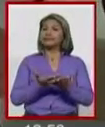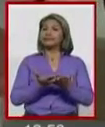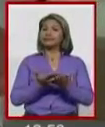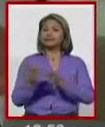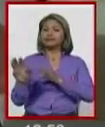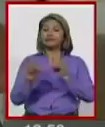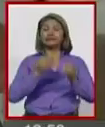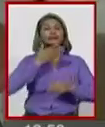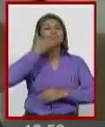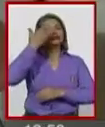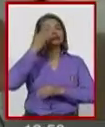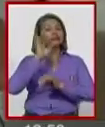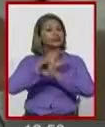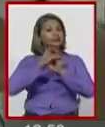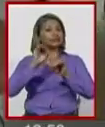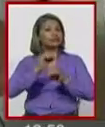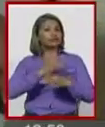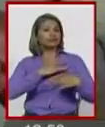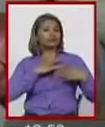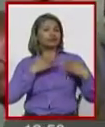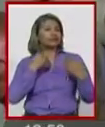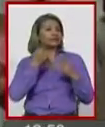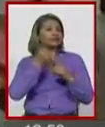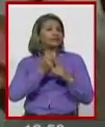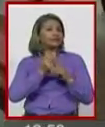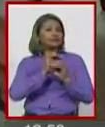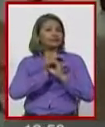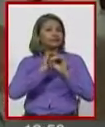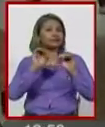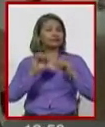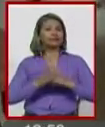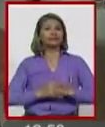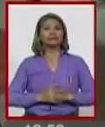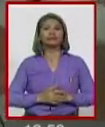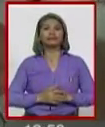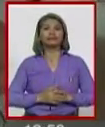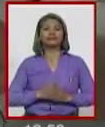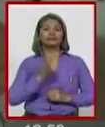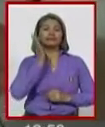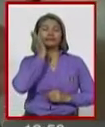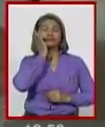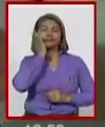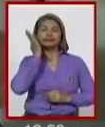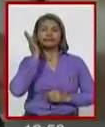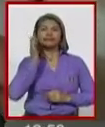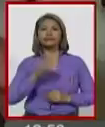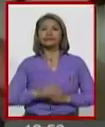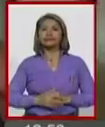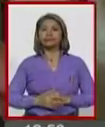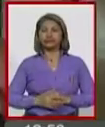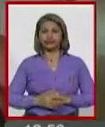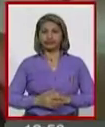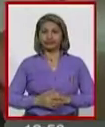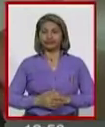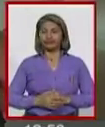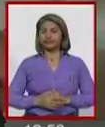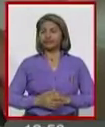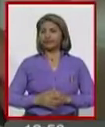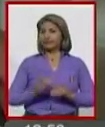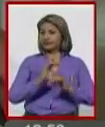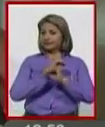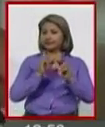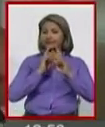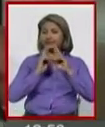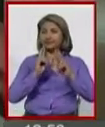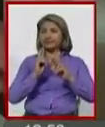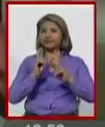sin movimientos respiratorios, sin latido cardíaco, pálido, con piel reticulada, no respondía